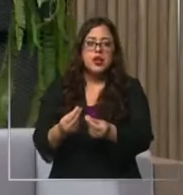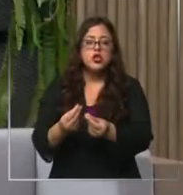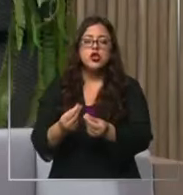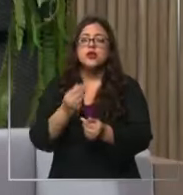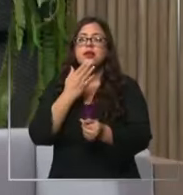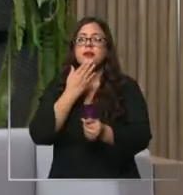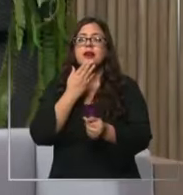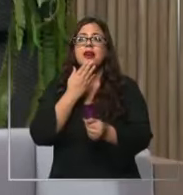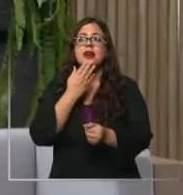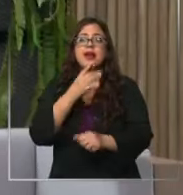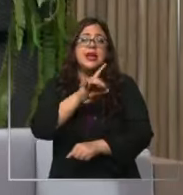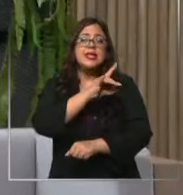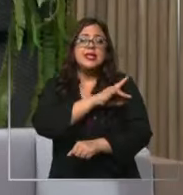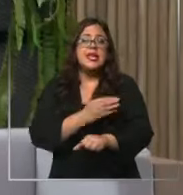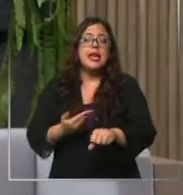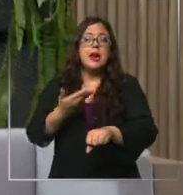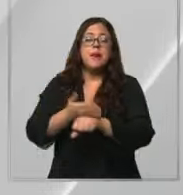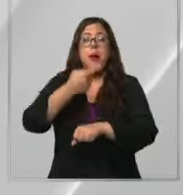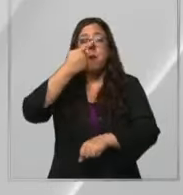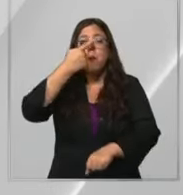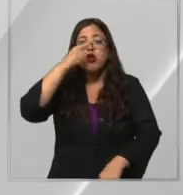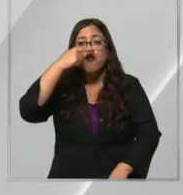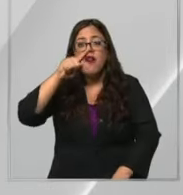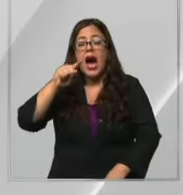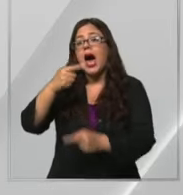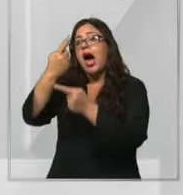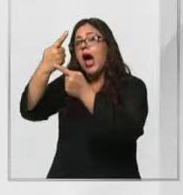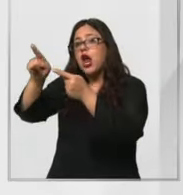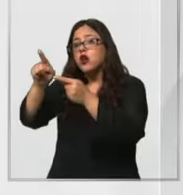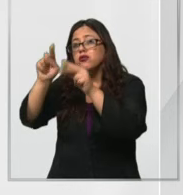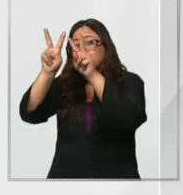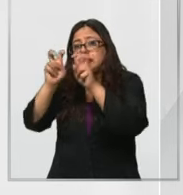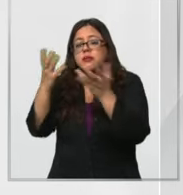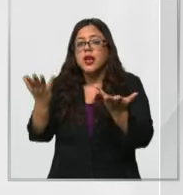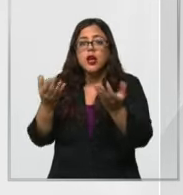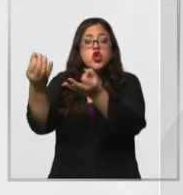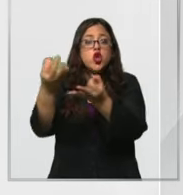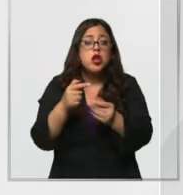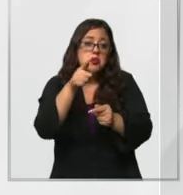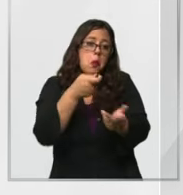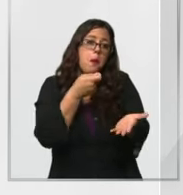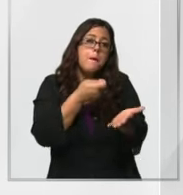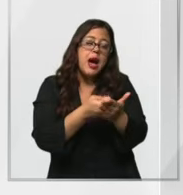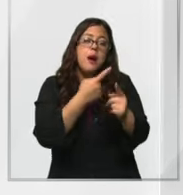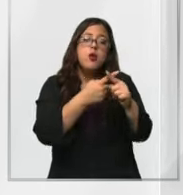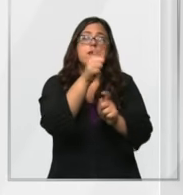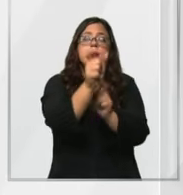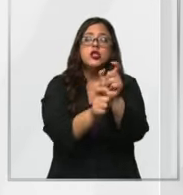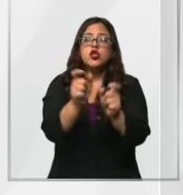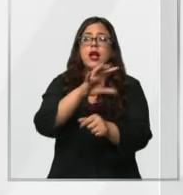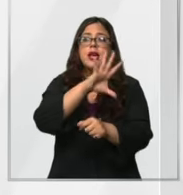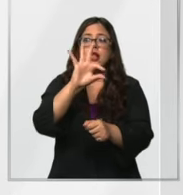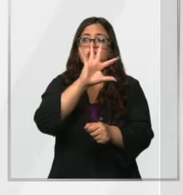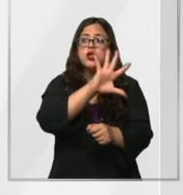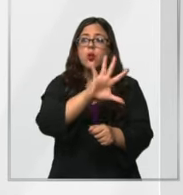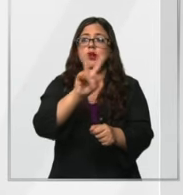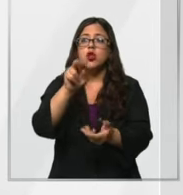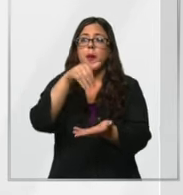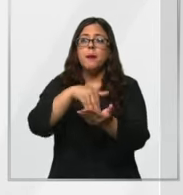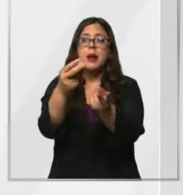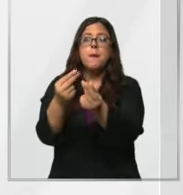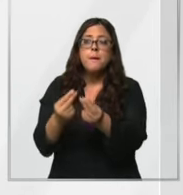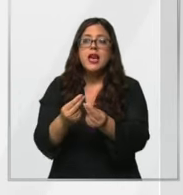lo más solicitado es por lejos Puerto Varas. En otras palabras, en total usted pagaría por persona 552